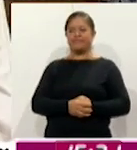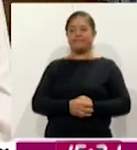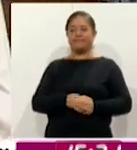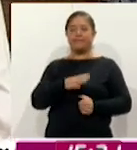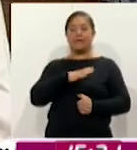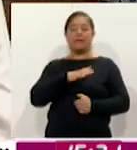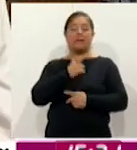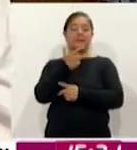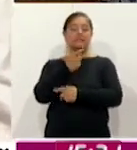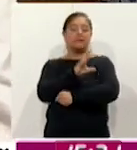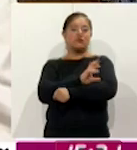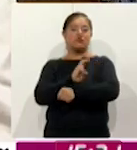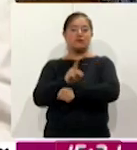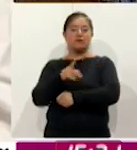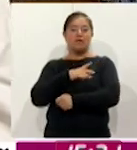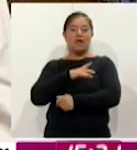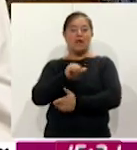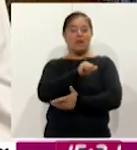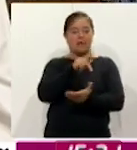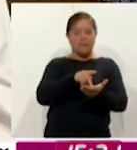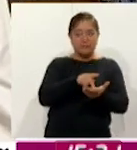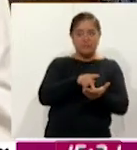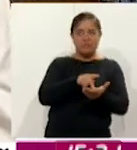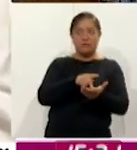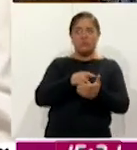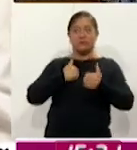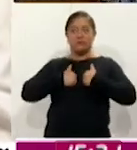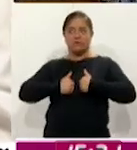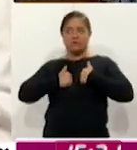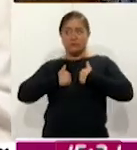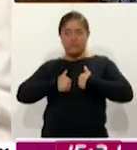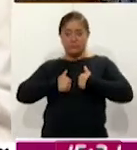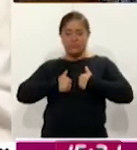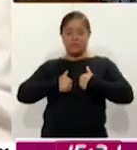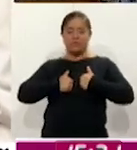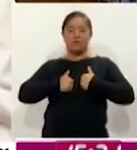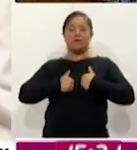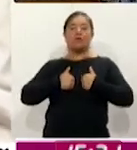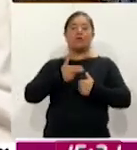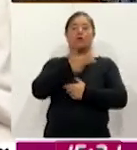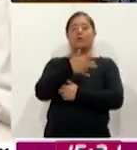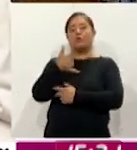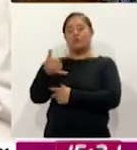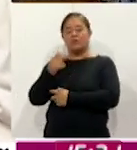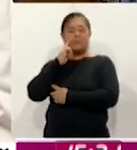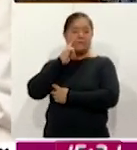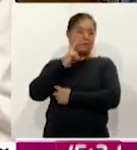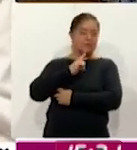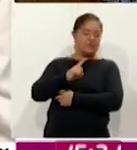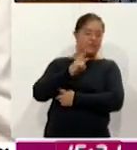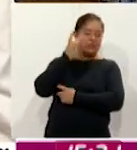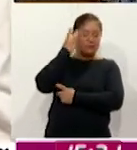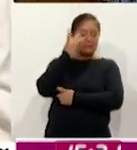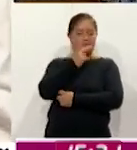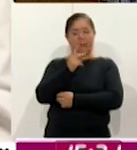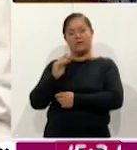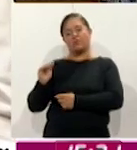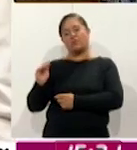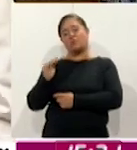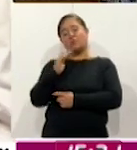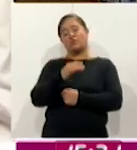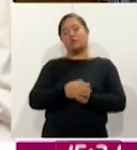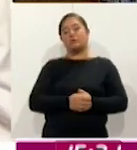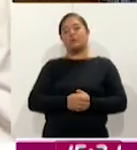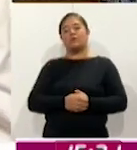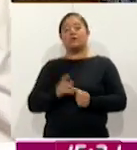7 coordinaciones que están en Apizaco, Chautempan, Hueyotlipan, Zacatelco, San Pablo del Monte, a las